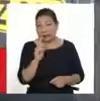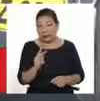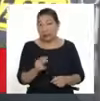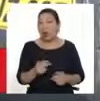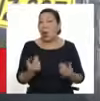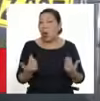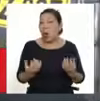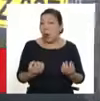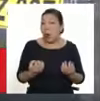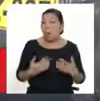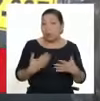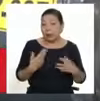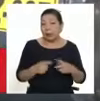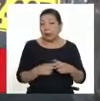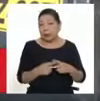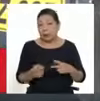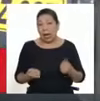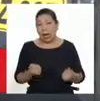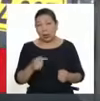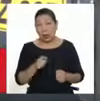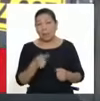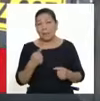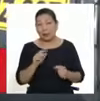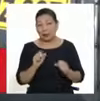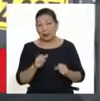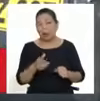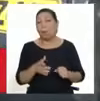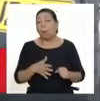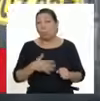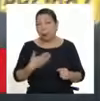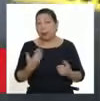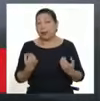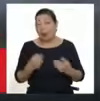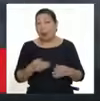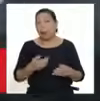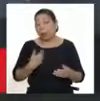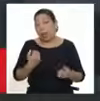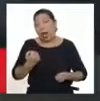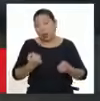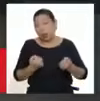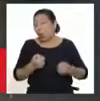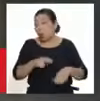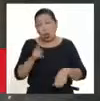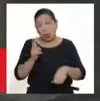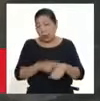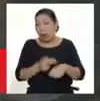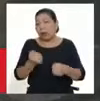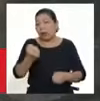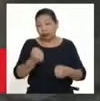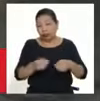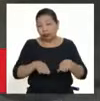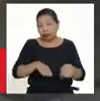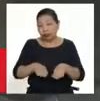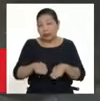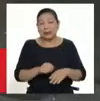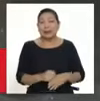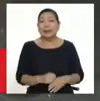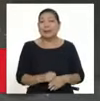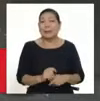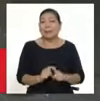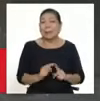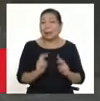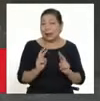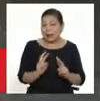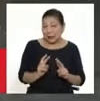que prontamente puedan retirar esta unidad para que se habilite nuevamente esta parte de la Panamericana Sur. Así es, Omar. Y mientras